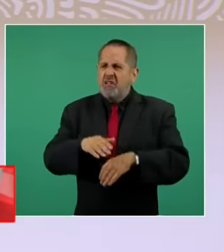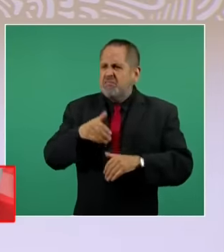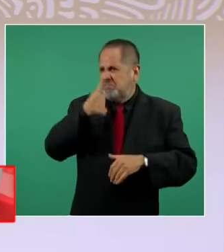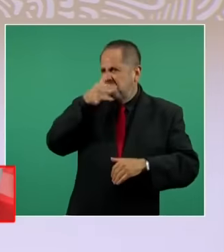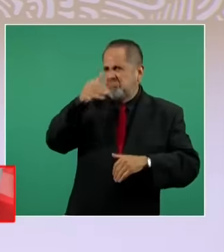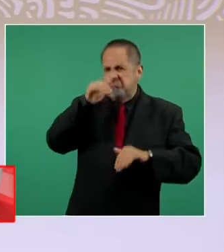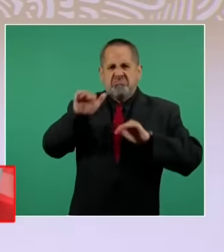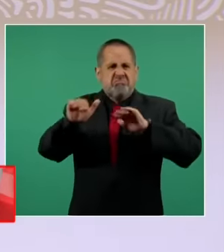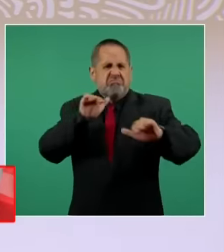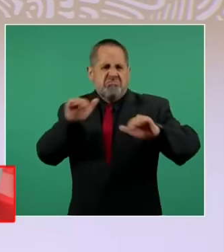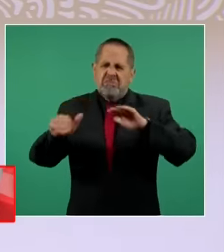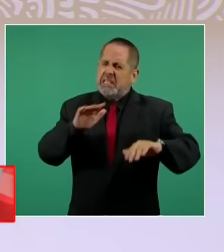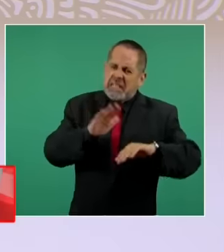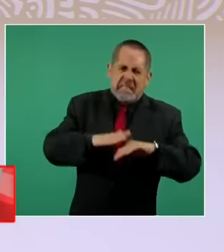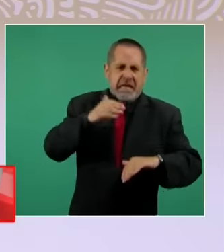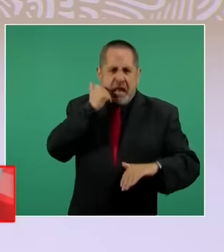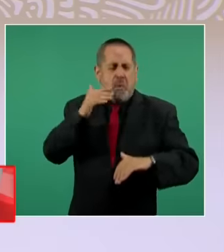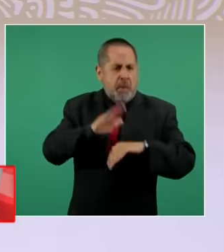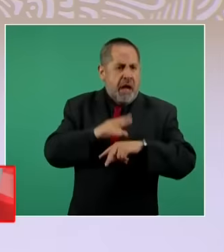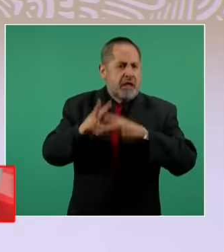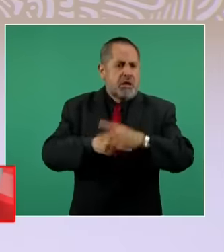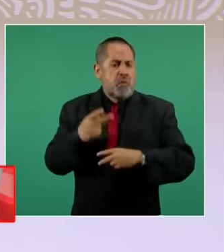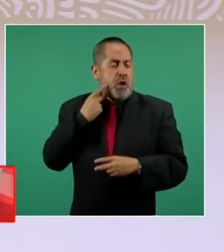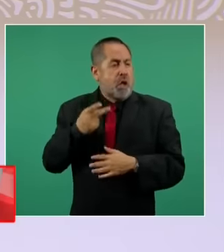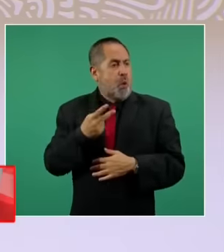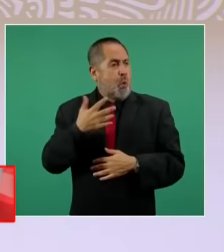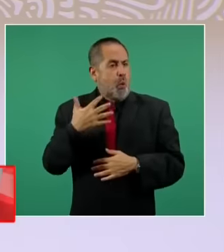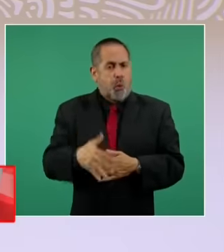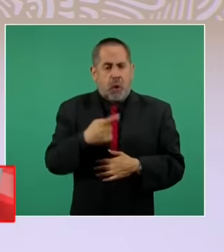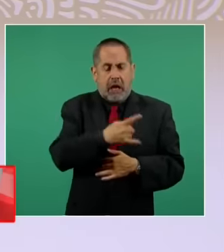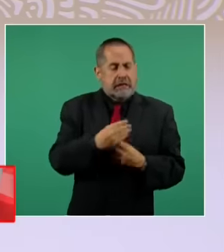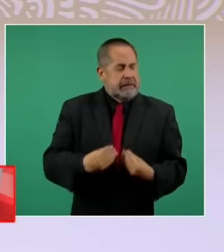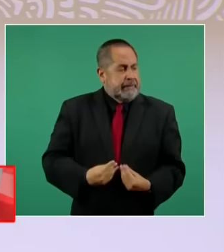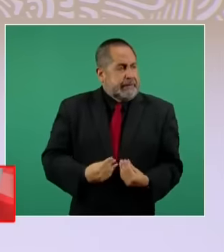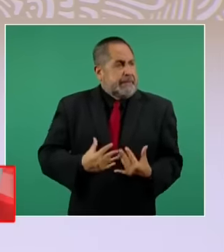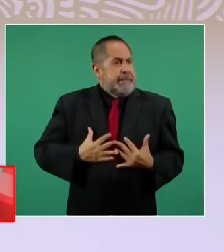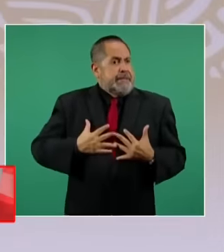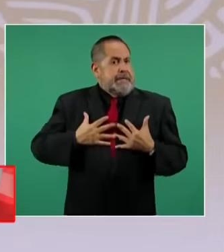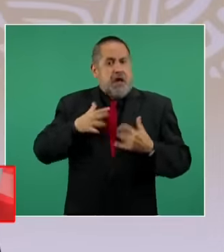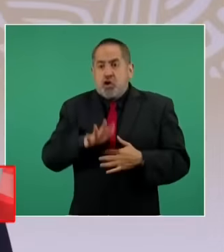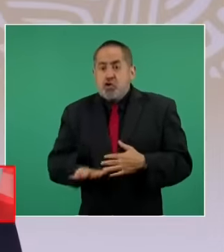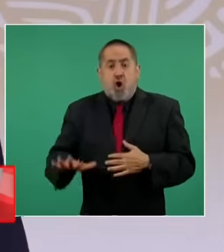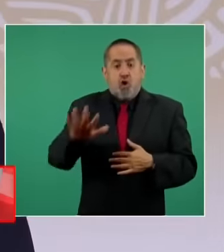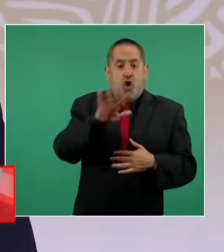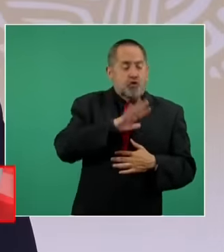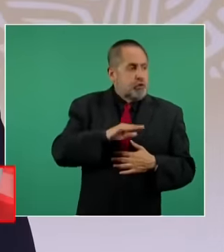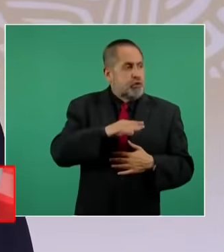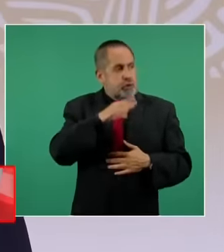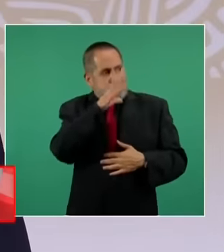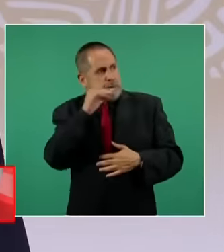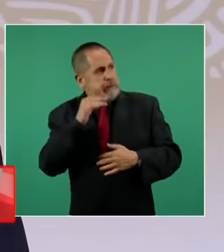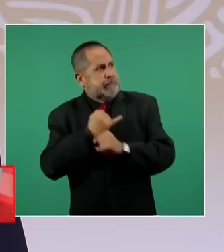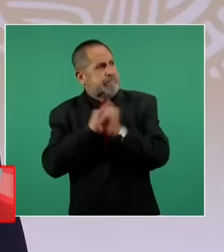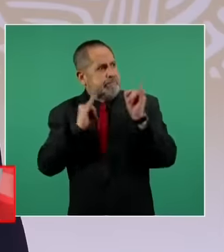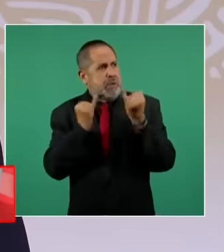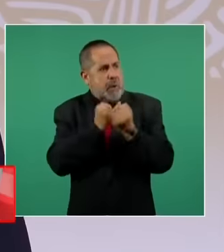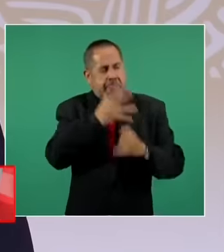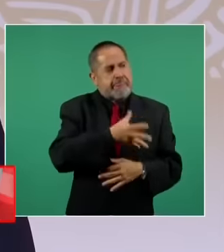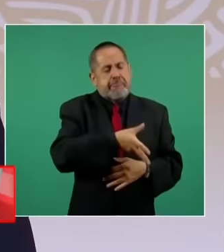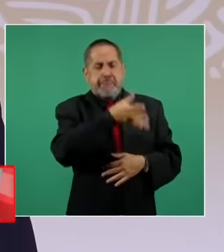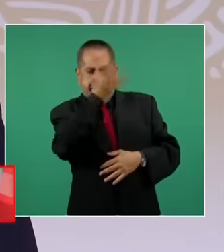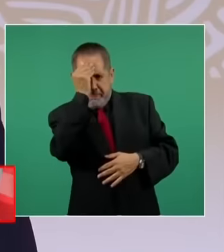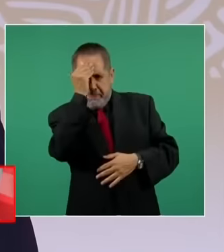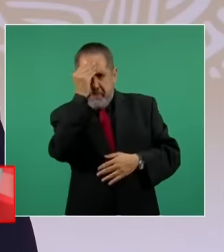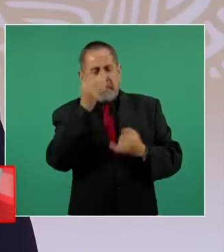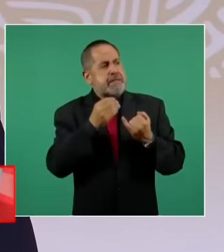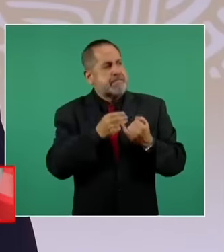sociales y políticas, lo que constituyó una inmensa inspiración y aliento para nuestro movimiento independentista. No